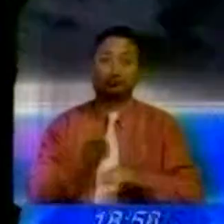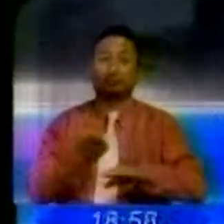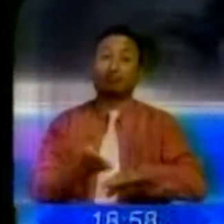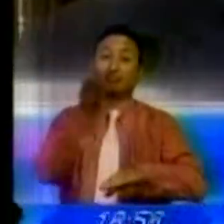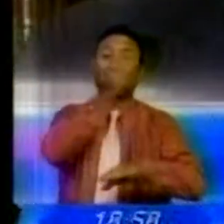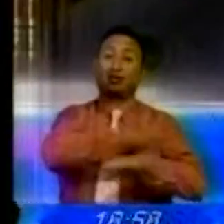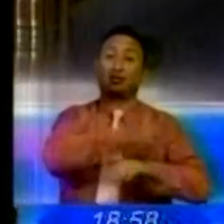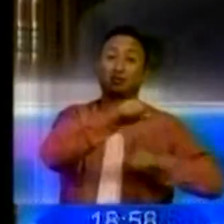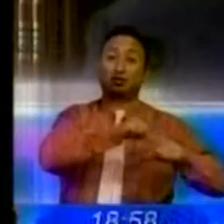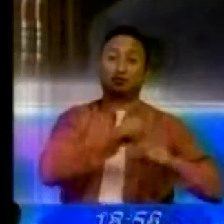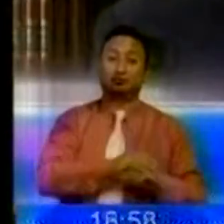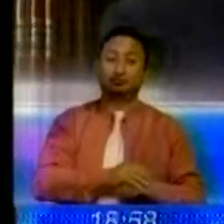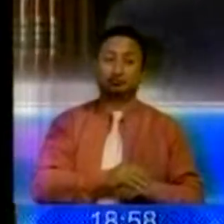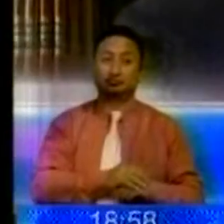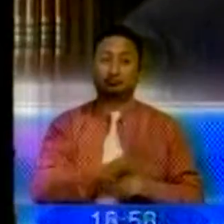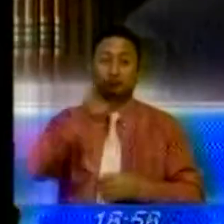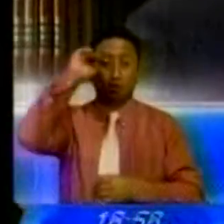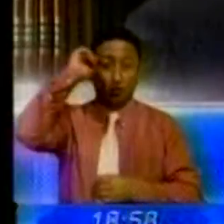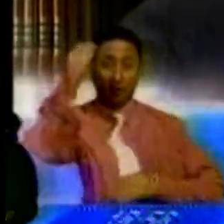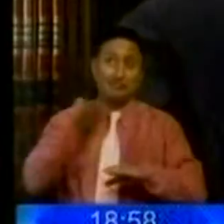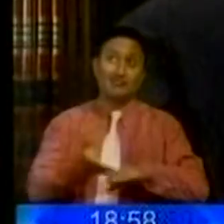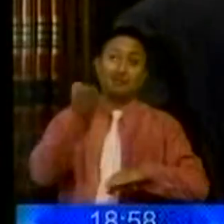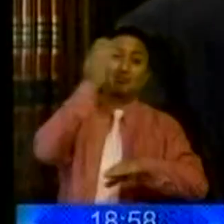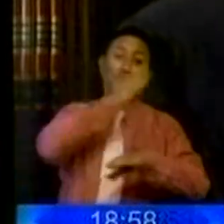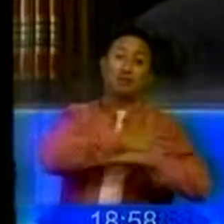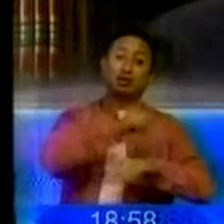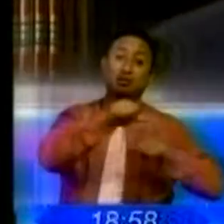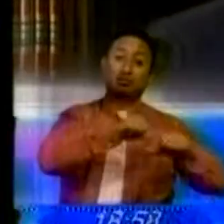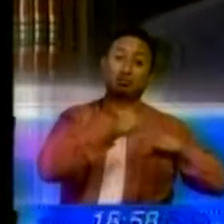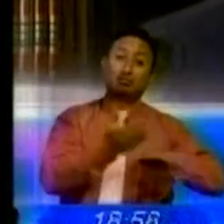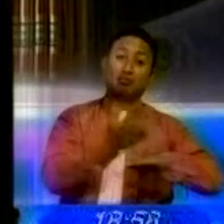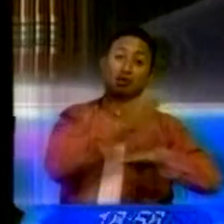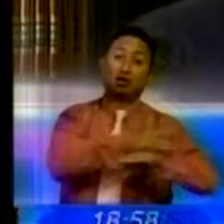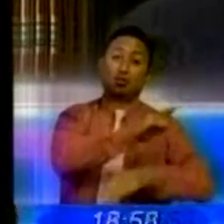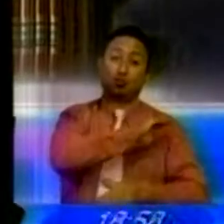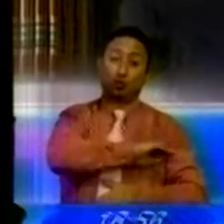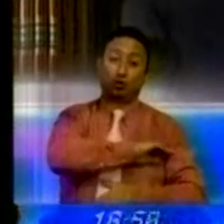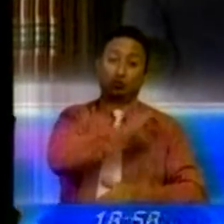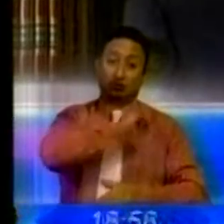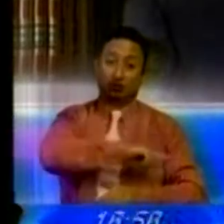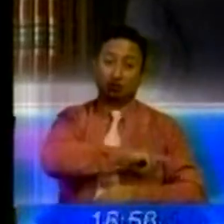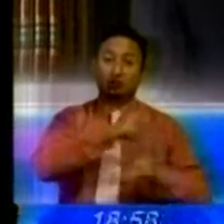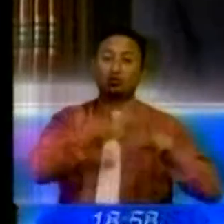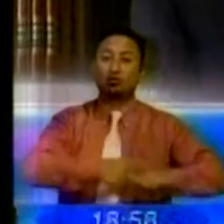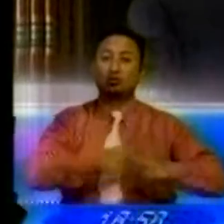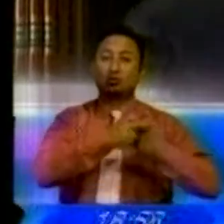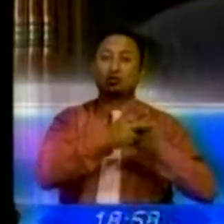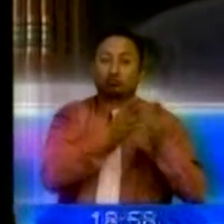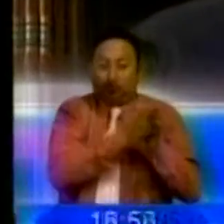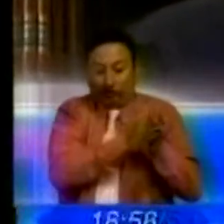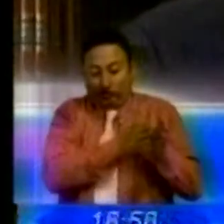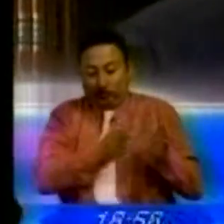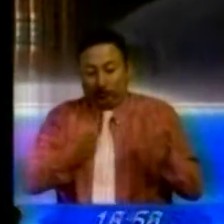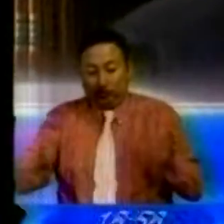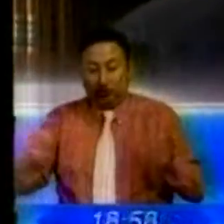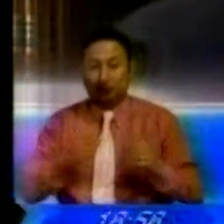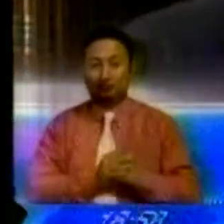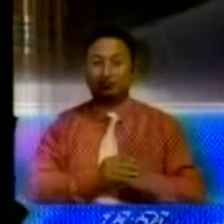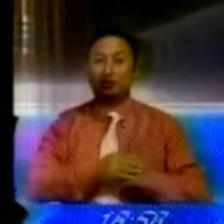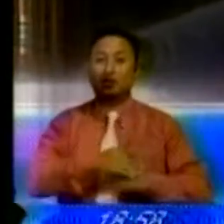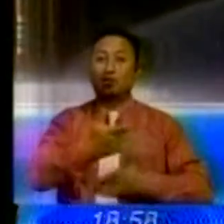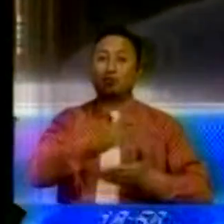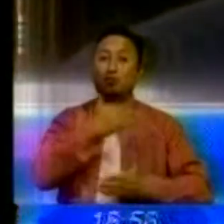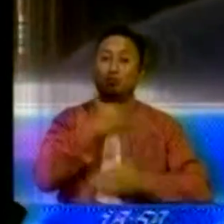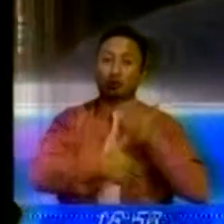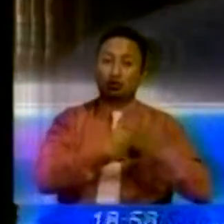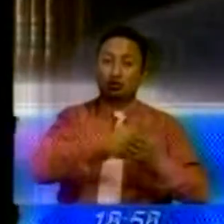Augusto Barrera. Recordemos que fue durante la anterior administración municipal en la que se desarrolló la gran mayoría del proceso licitatorio